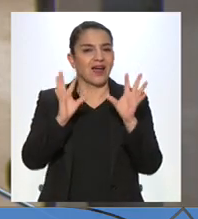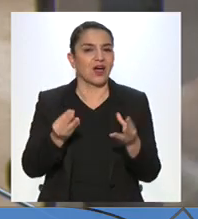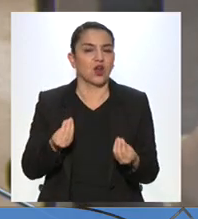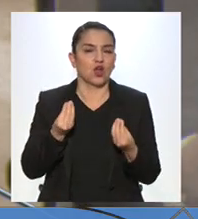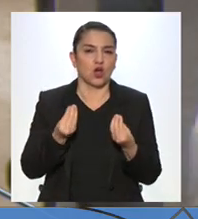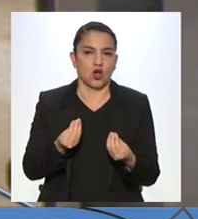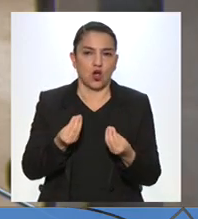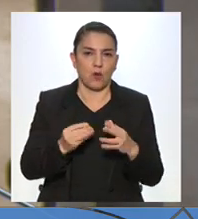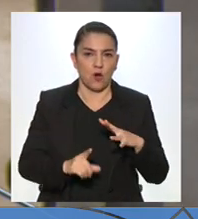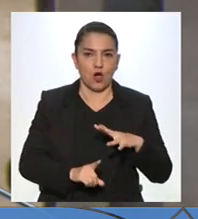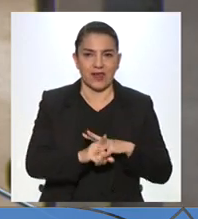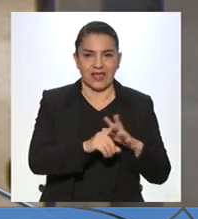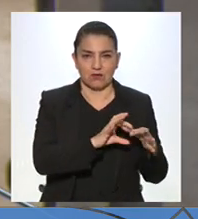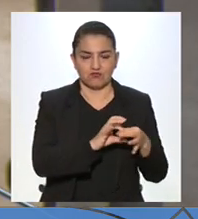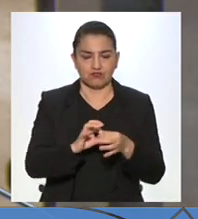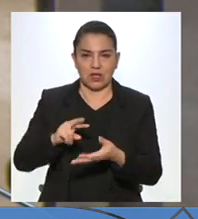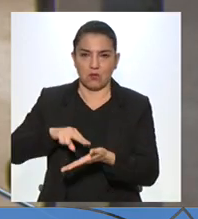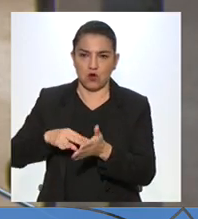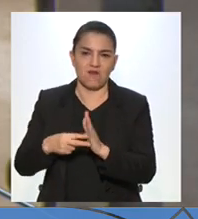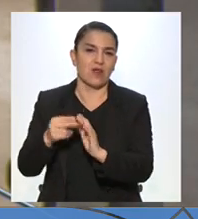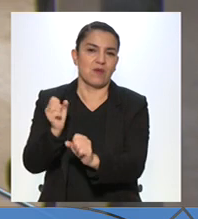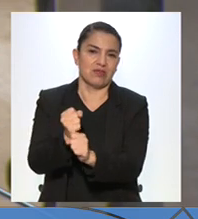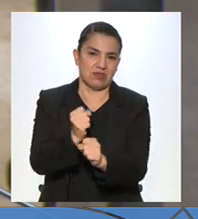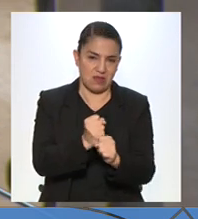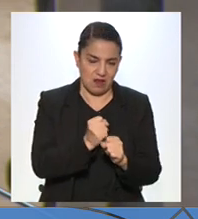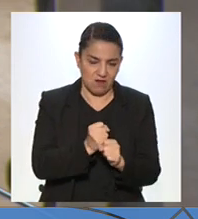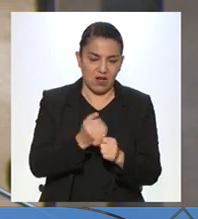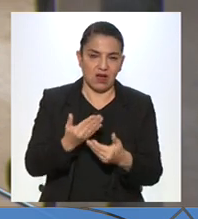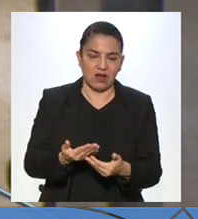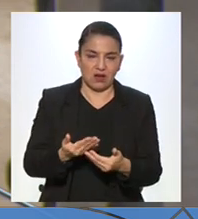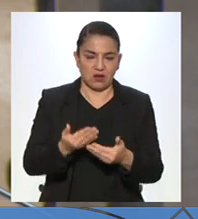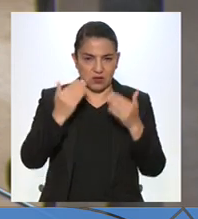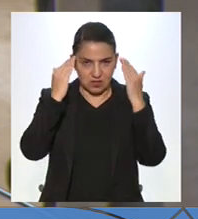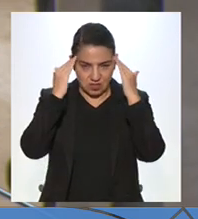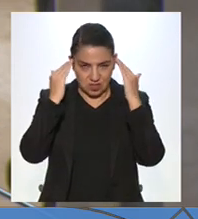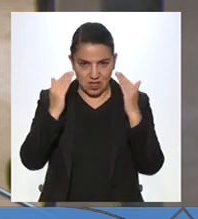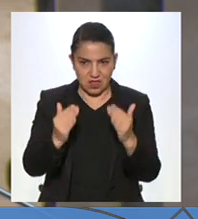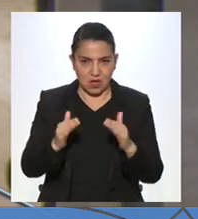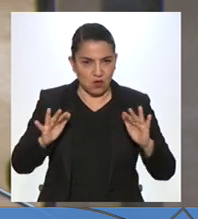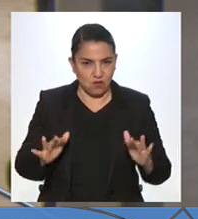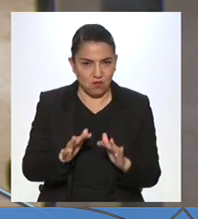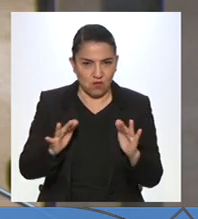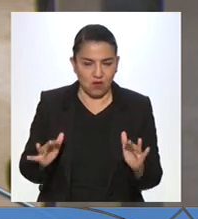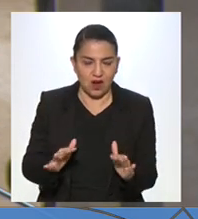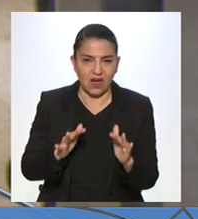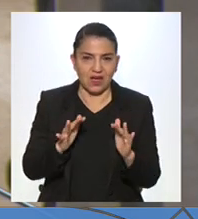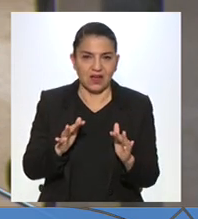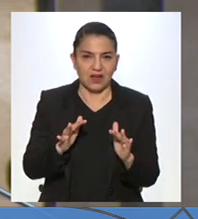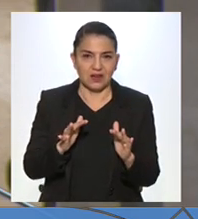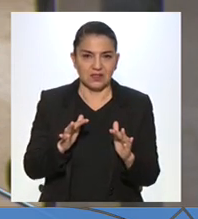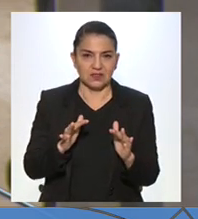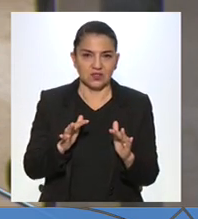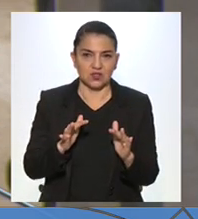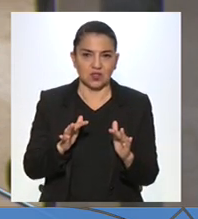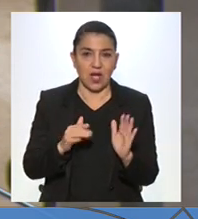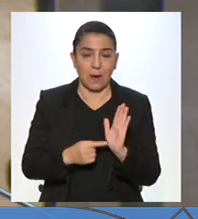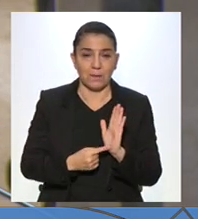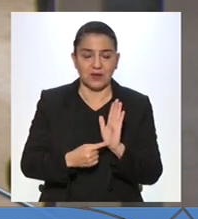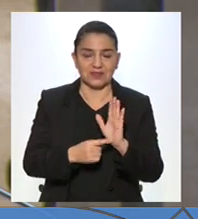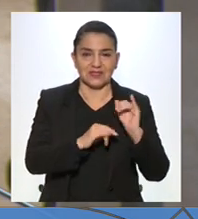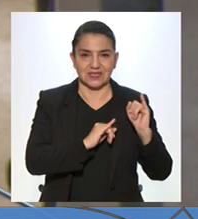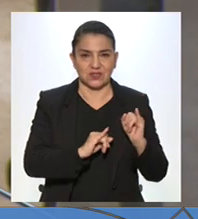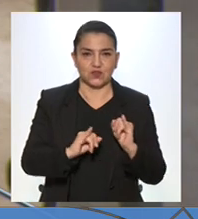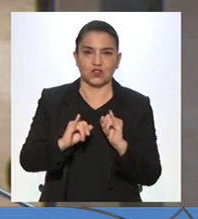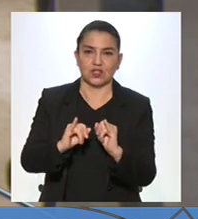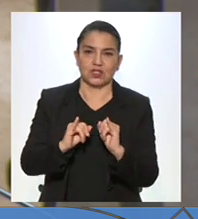los orígenes de los problemas en el mercado del trabajo. Hemos dedicado mucho esfuerzo a presentar